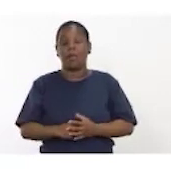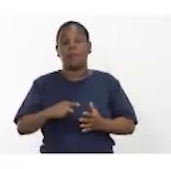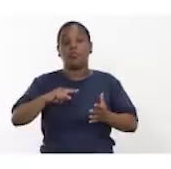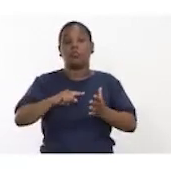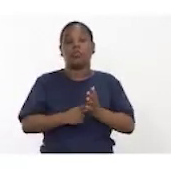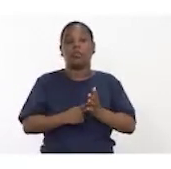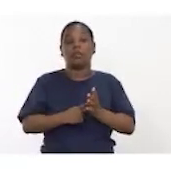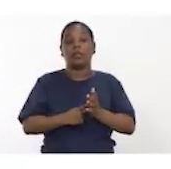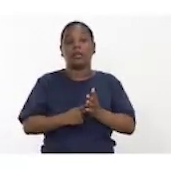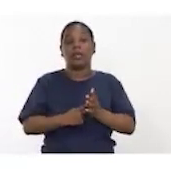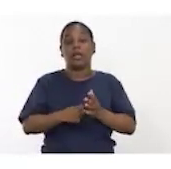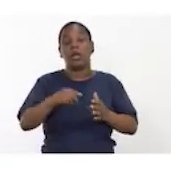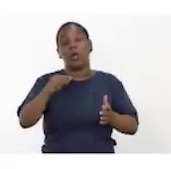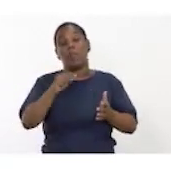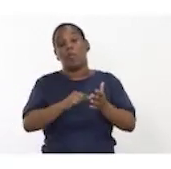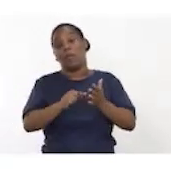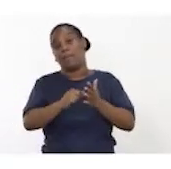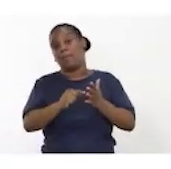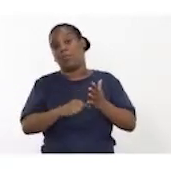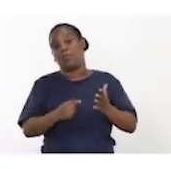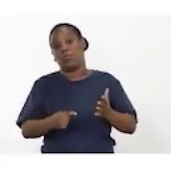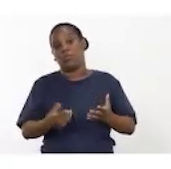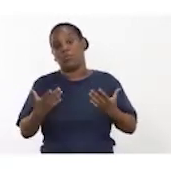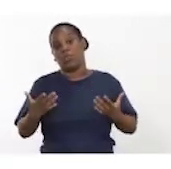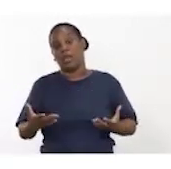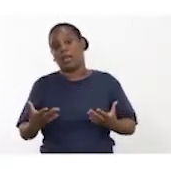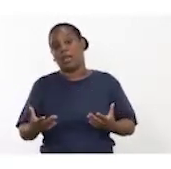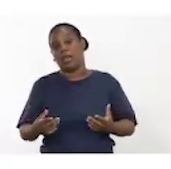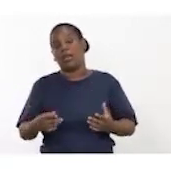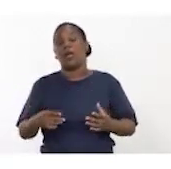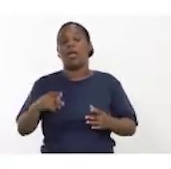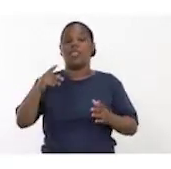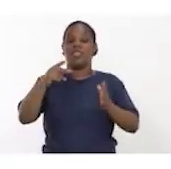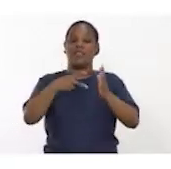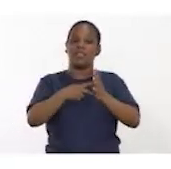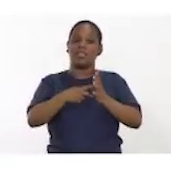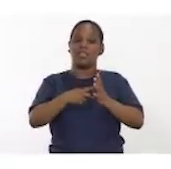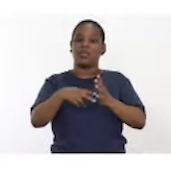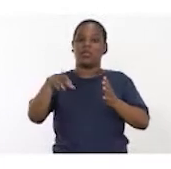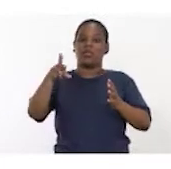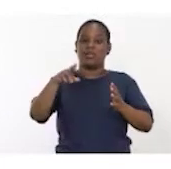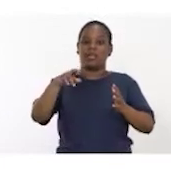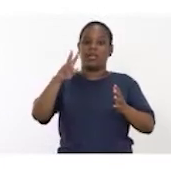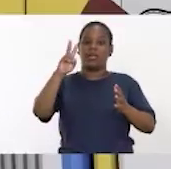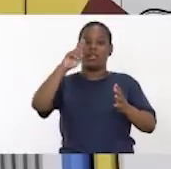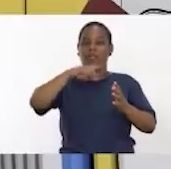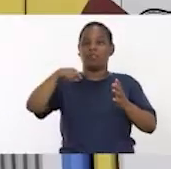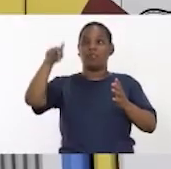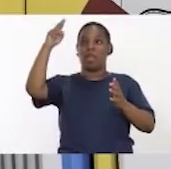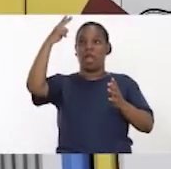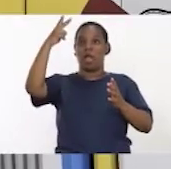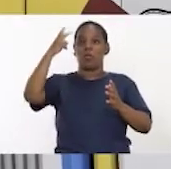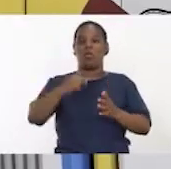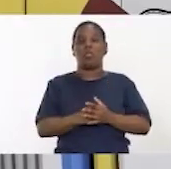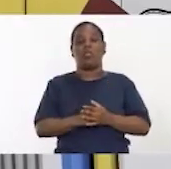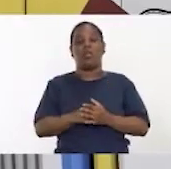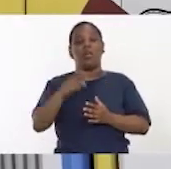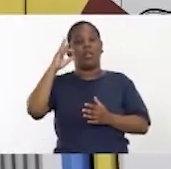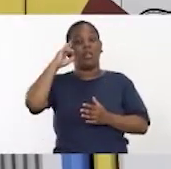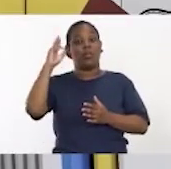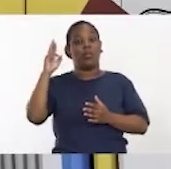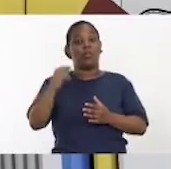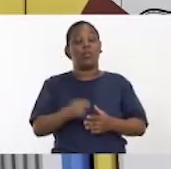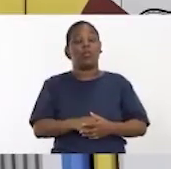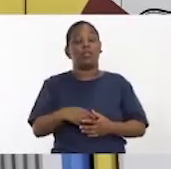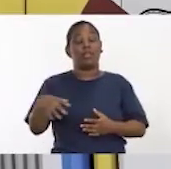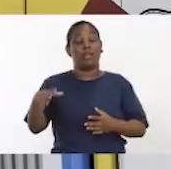K multiplicado por el producto de las cargas y dividido entre el radio al cuadrado. Siempre recuerde